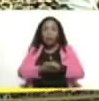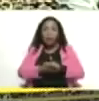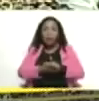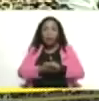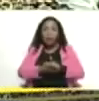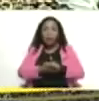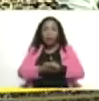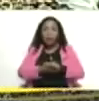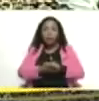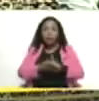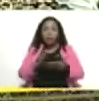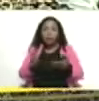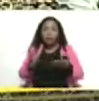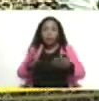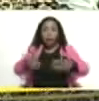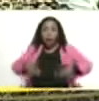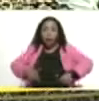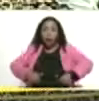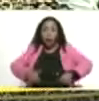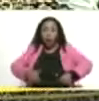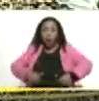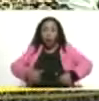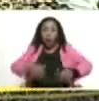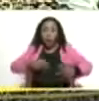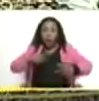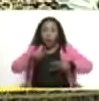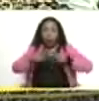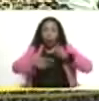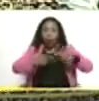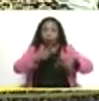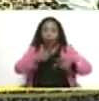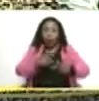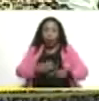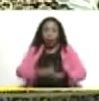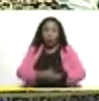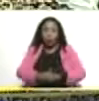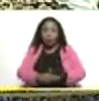y con esfuerzos políticos.